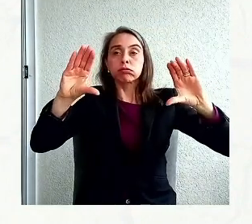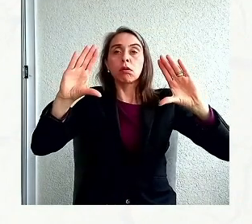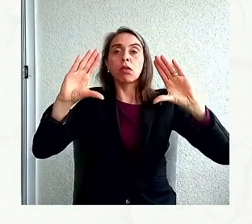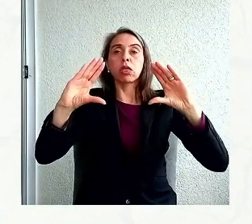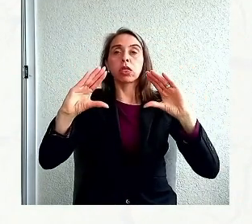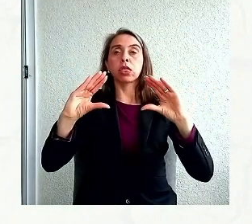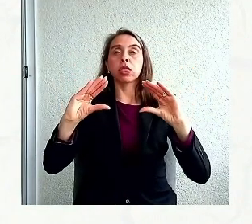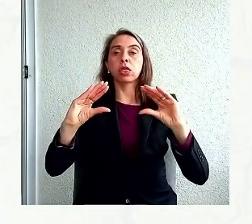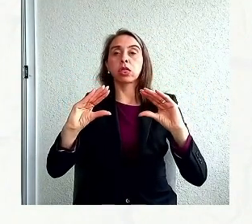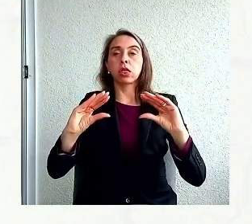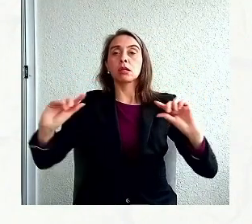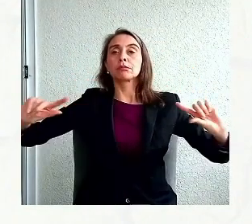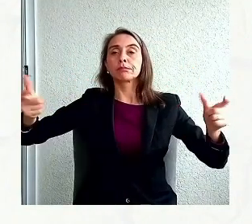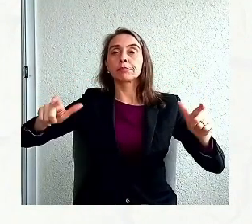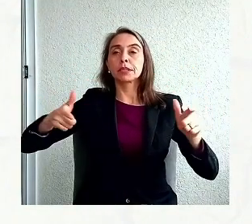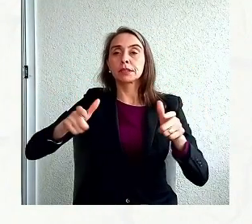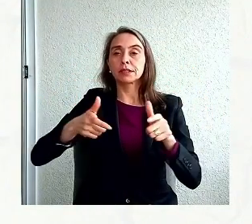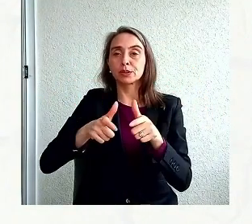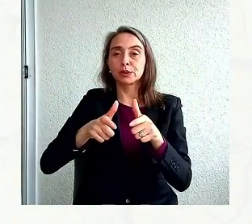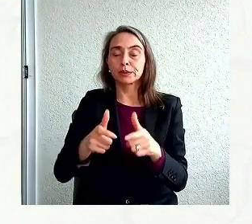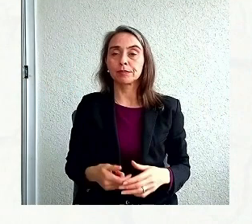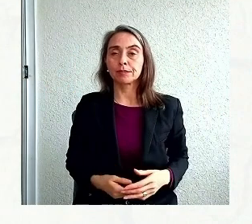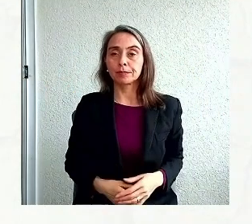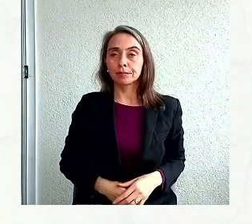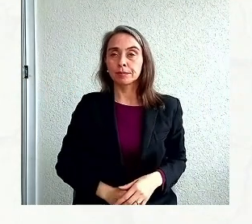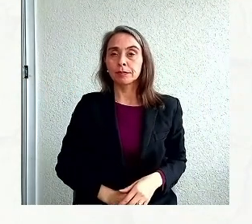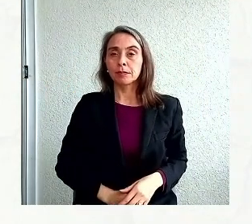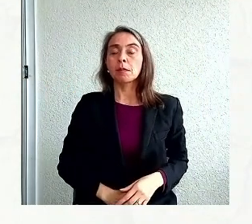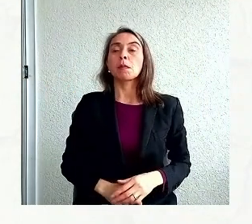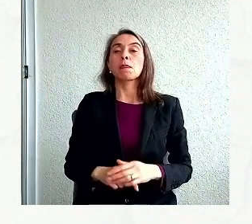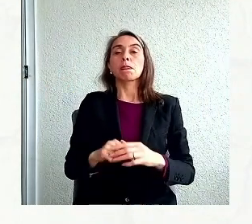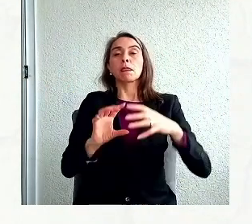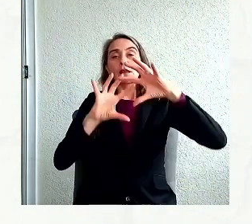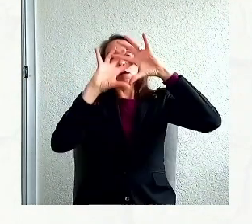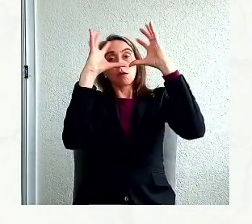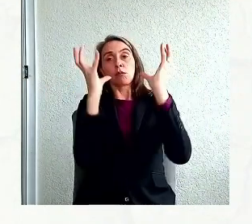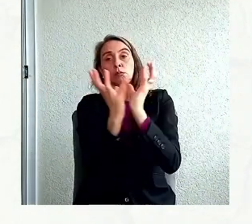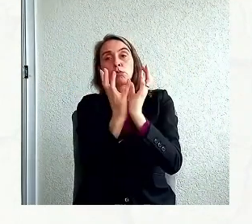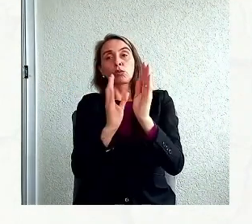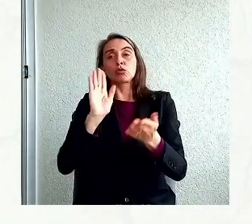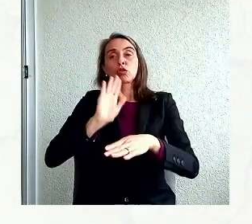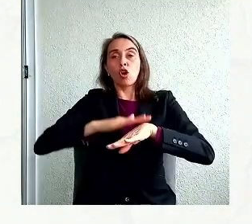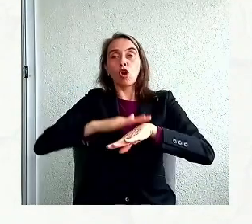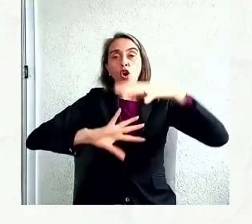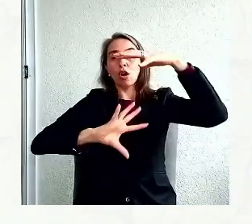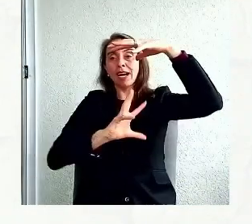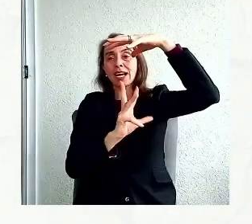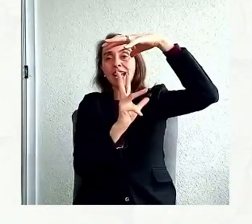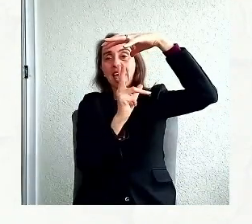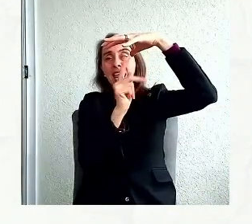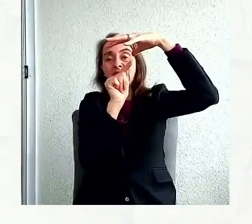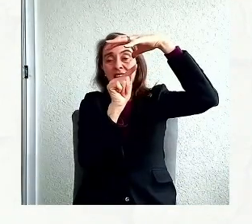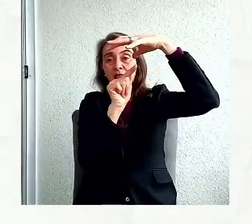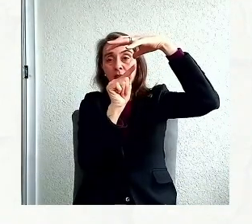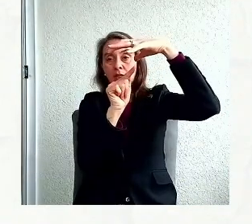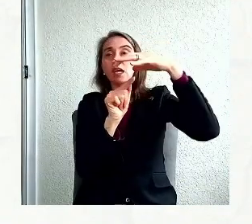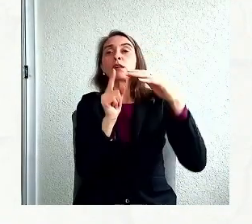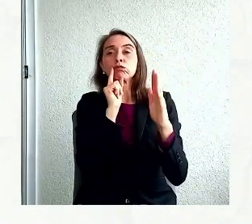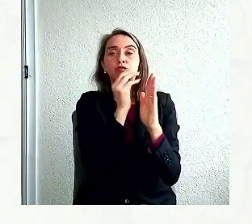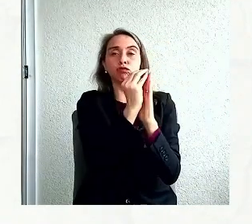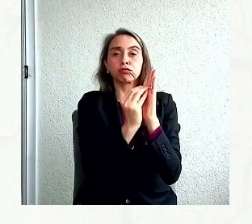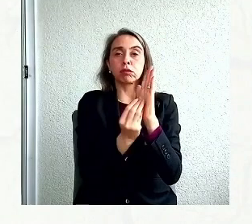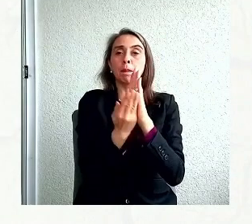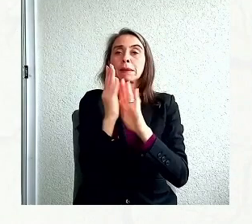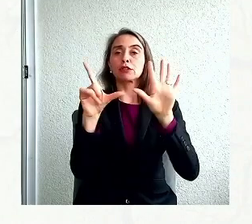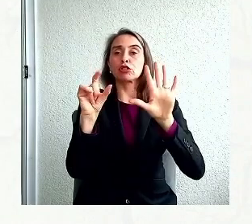El calentamiento está siendo registrado durante, digamos así, más o menos los últimos 70 años, a pesar de que en la Antártica hay